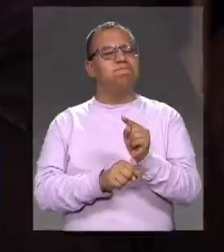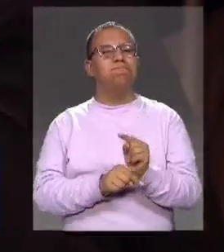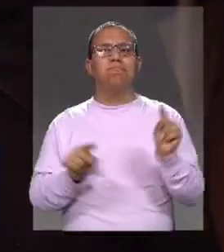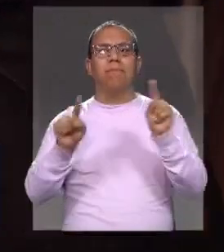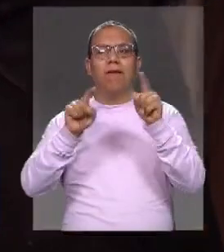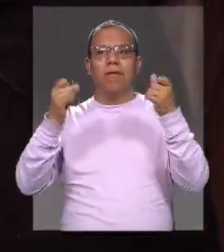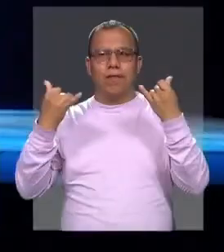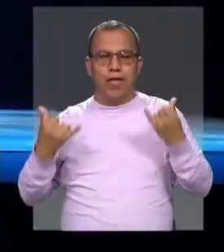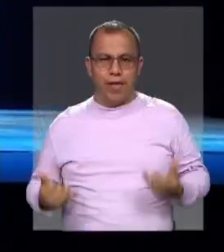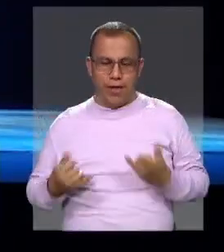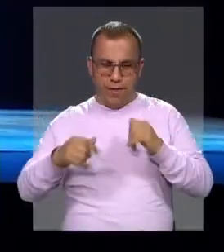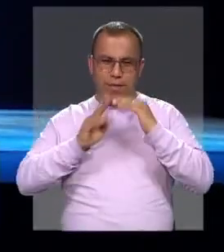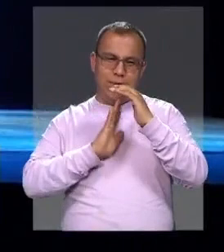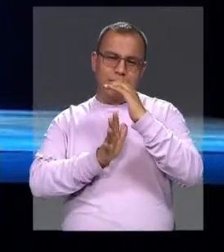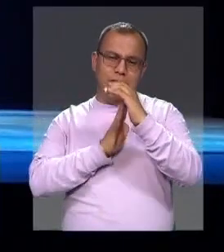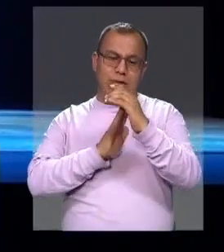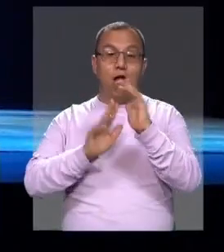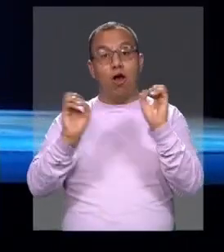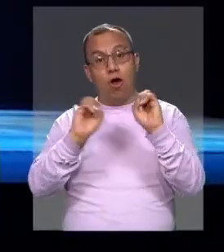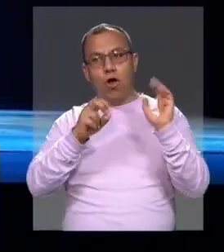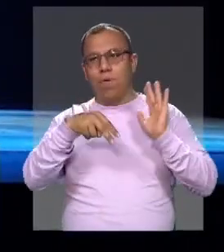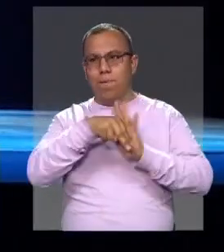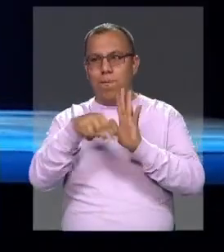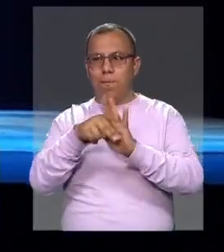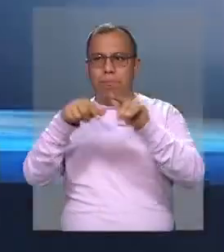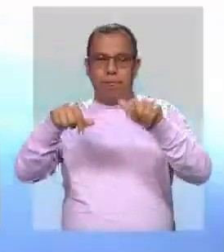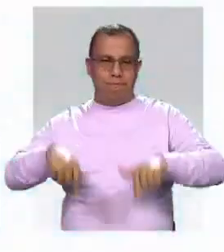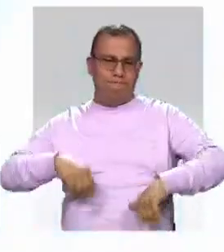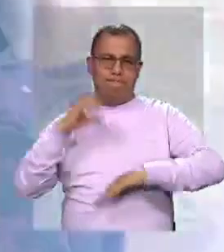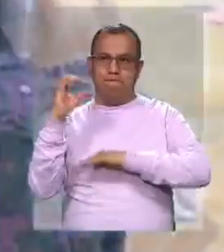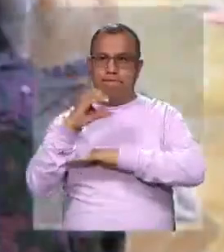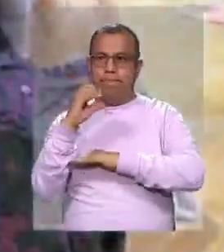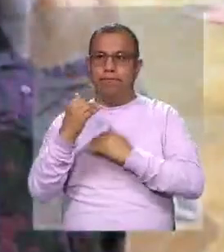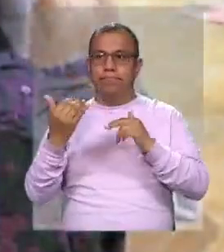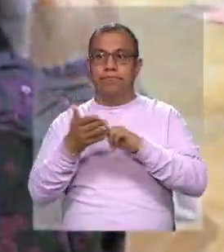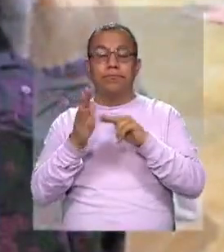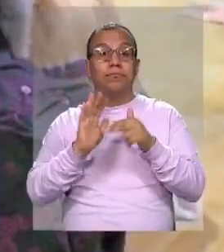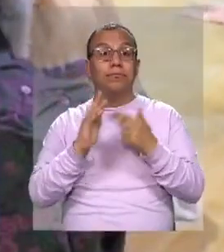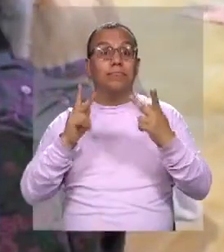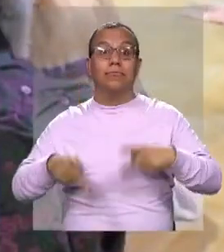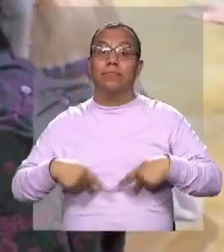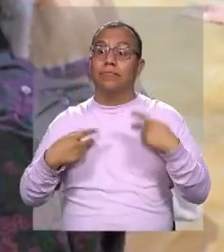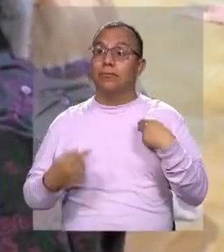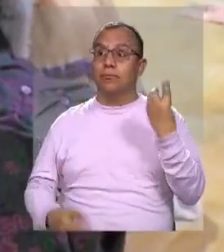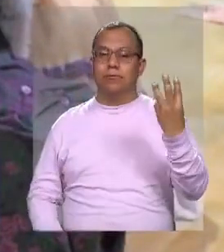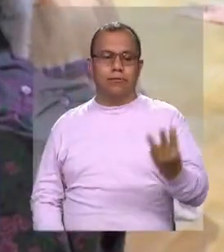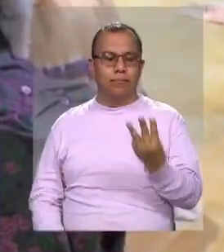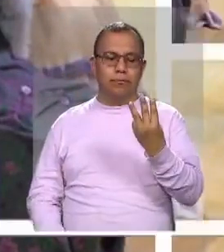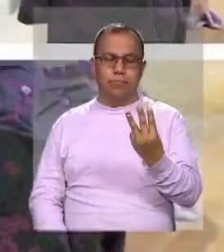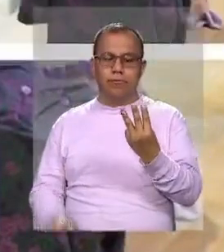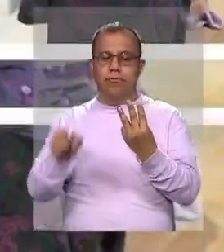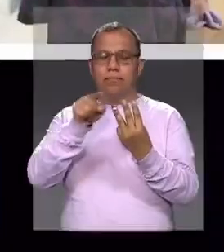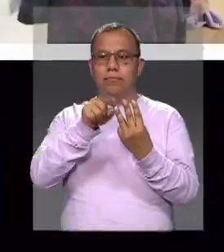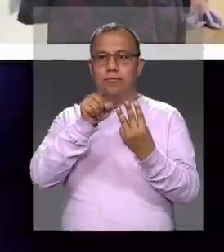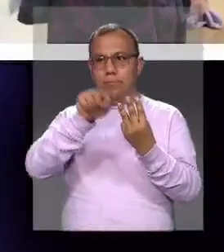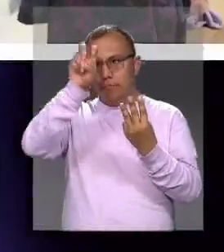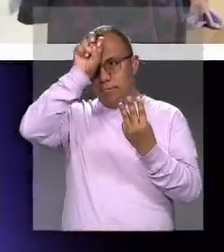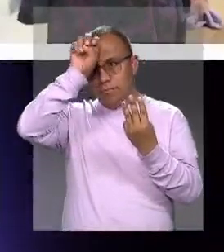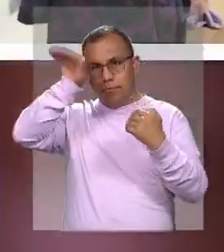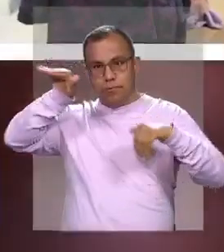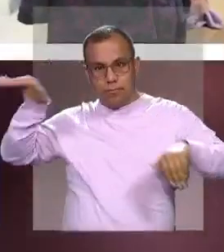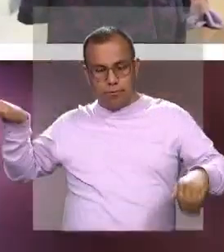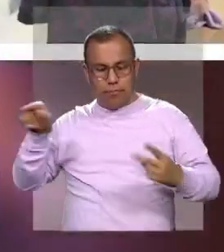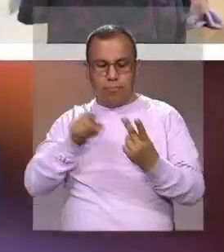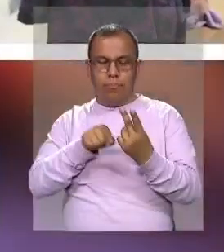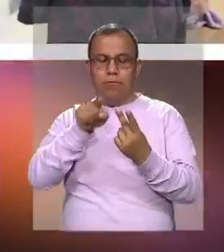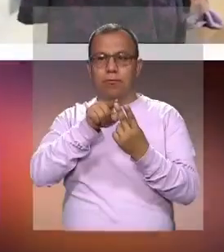el fenómeno migratorio y el desplazamiento de nuestro país. Es una parte de la vida de tres personajes, del egipcio Ali, de la